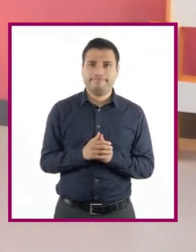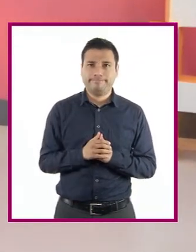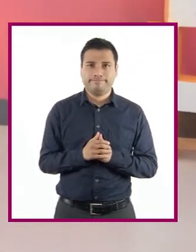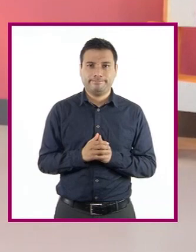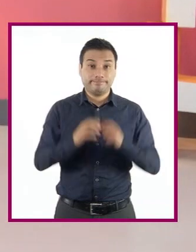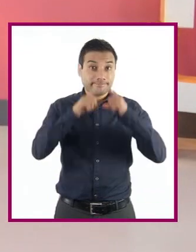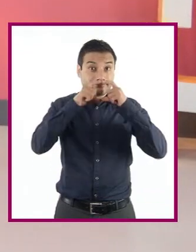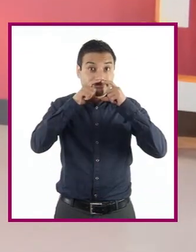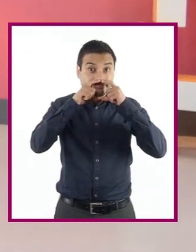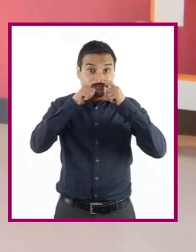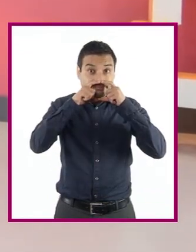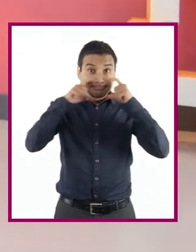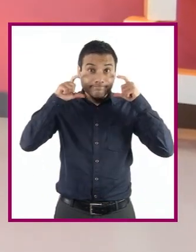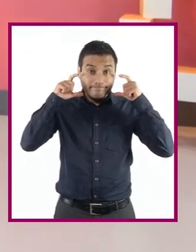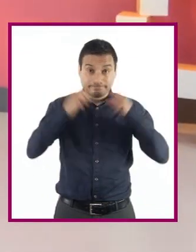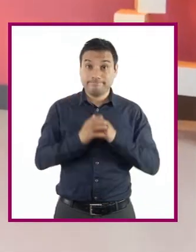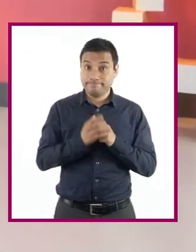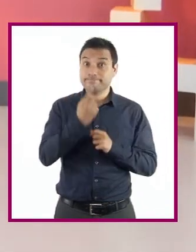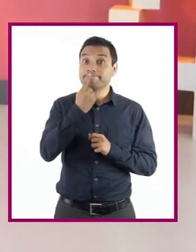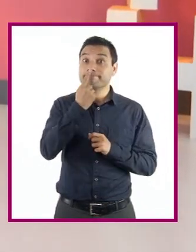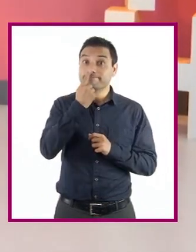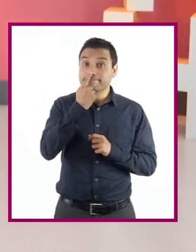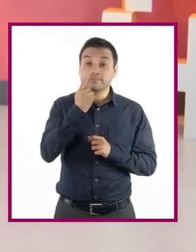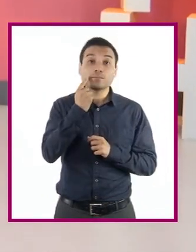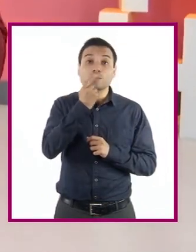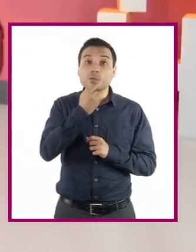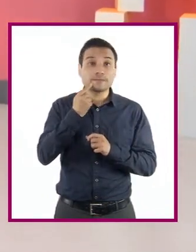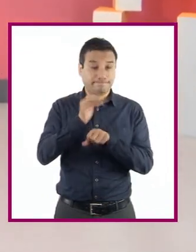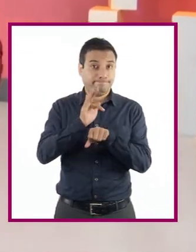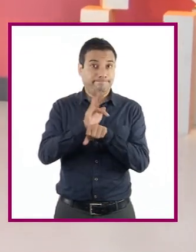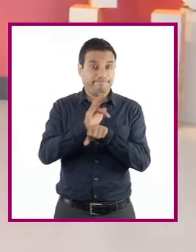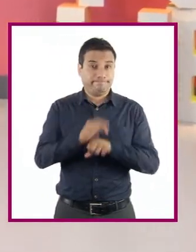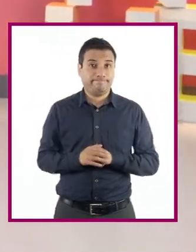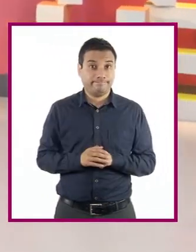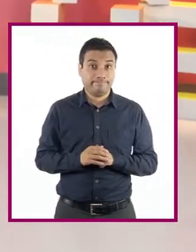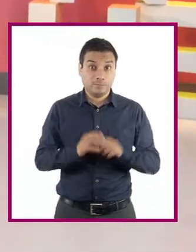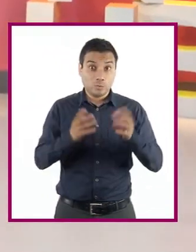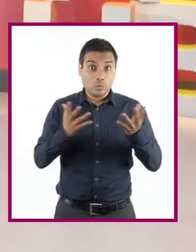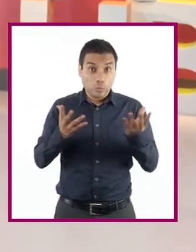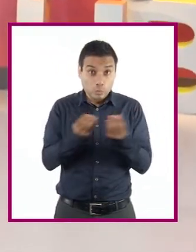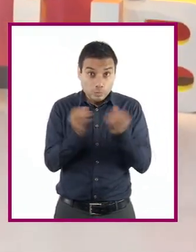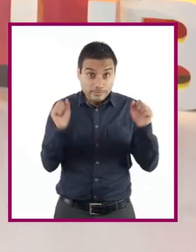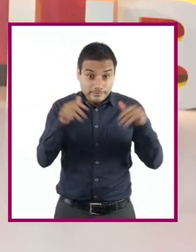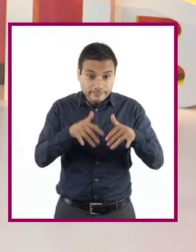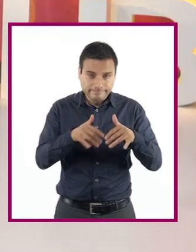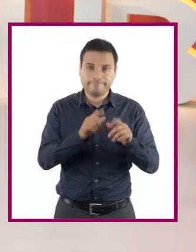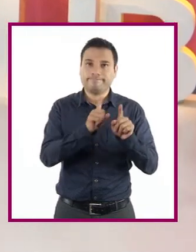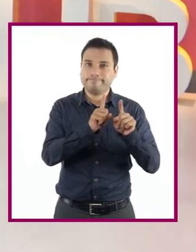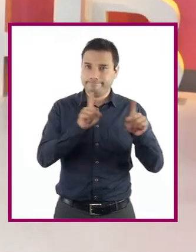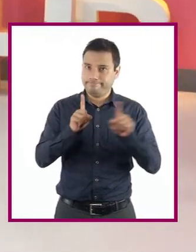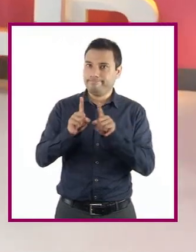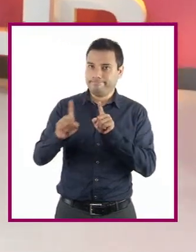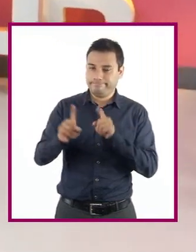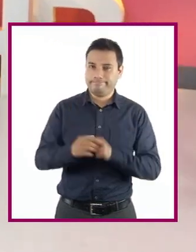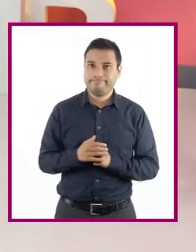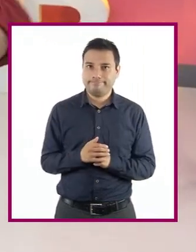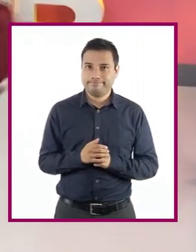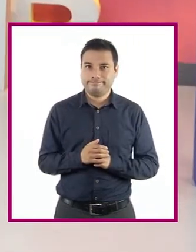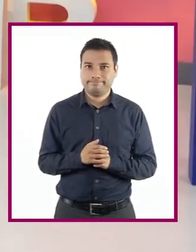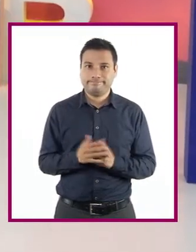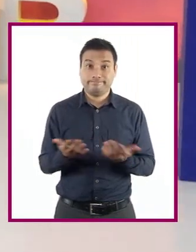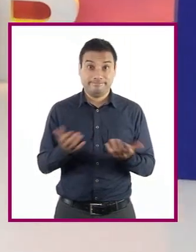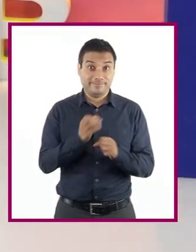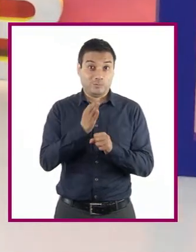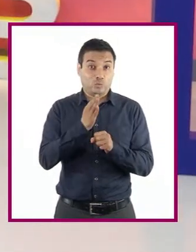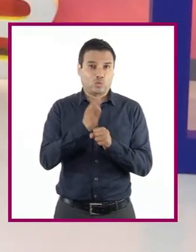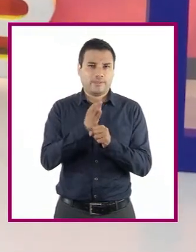usando el cubrebocas adecuadamente de forma que cubra nariz y boca. Y aunque juntos, guardar y pedir la sana distancia. Y para dirigir